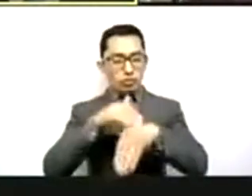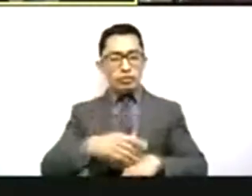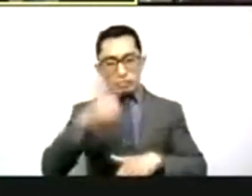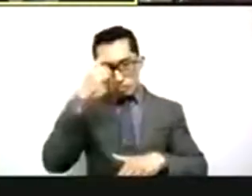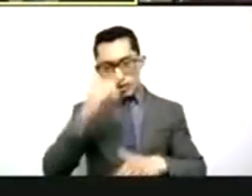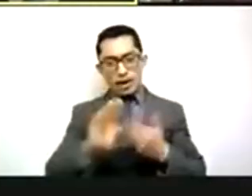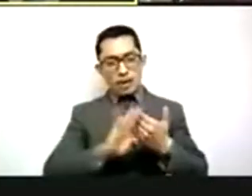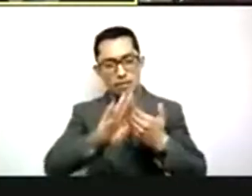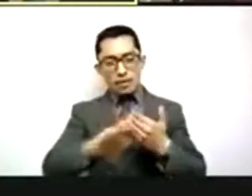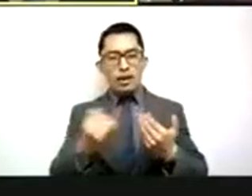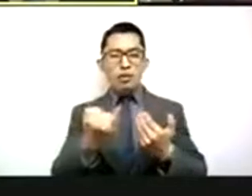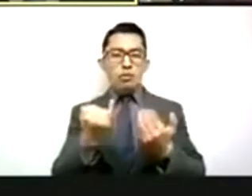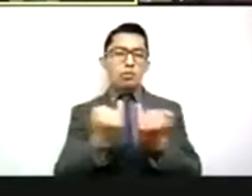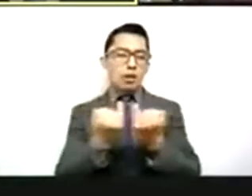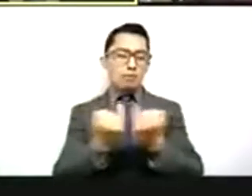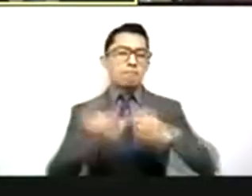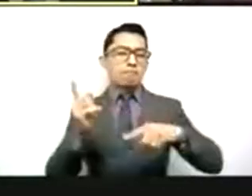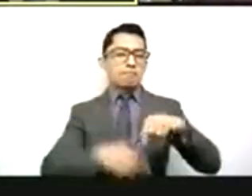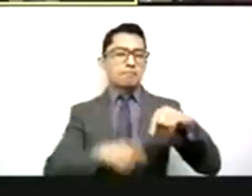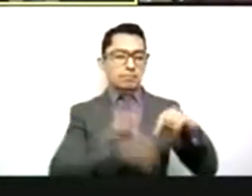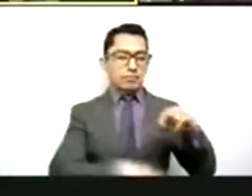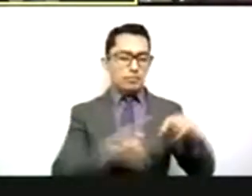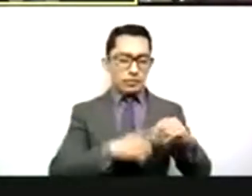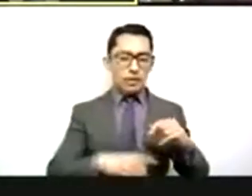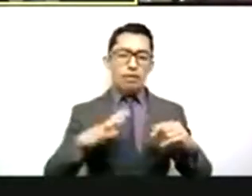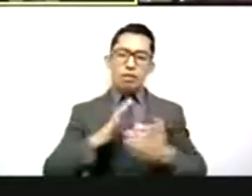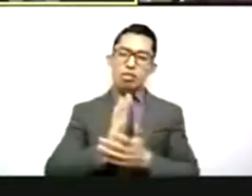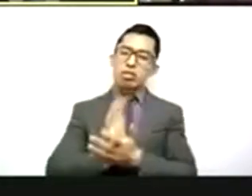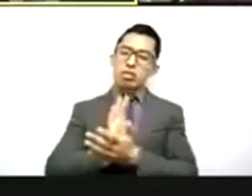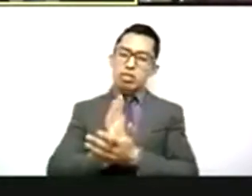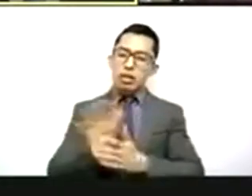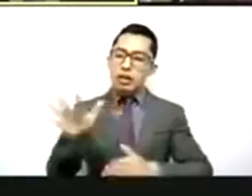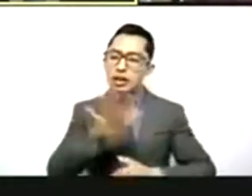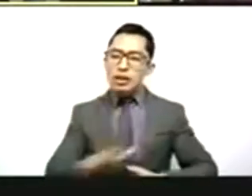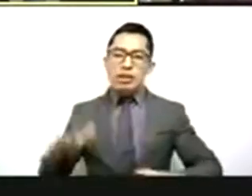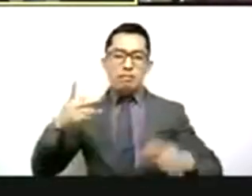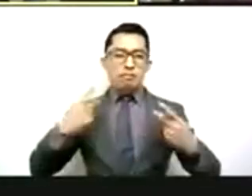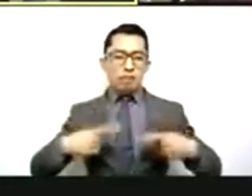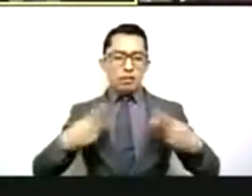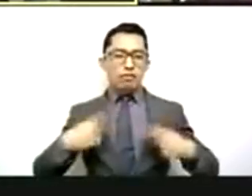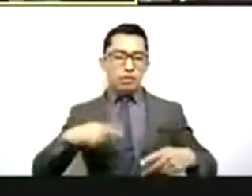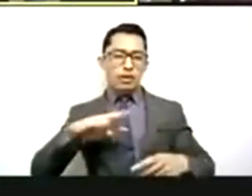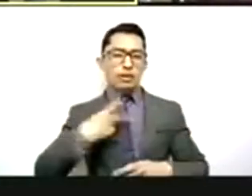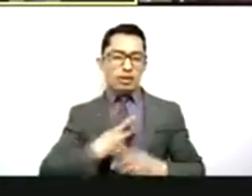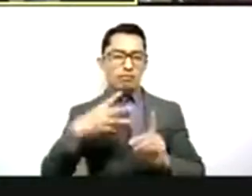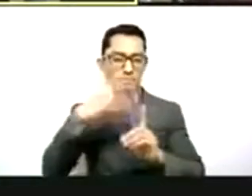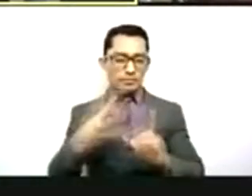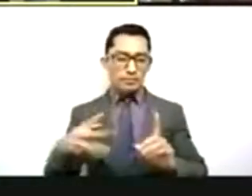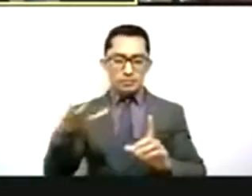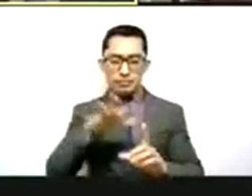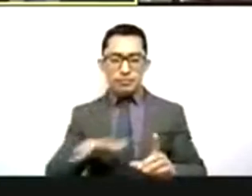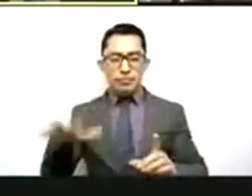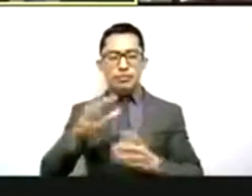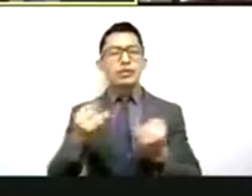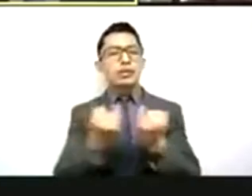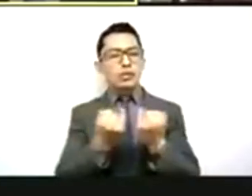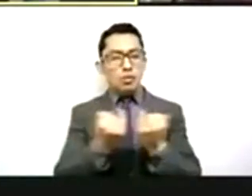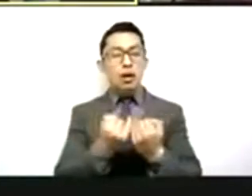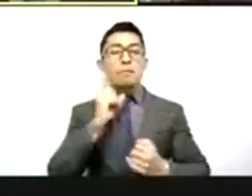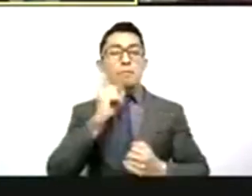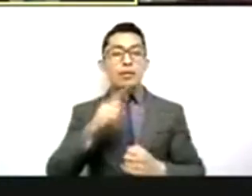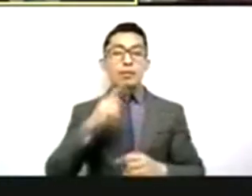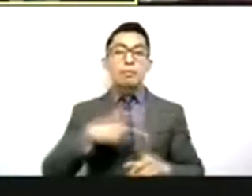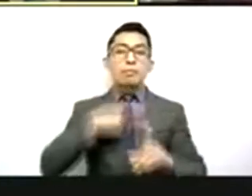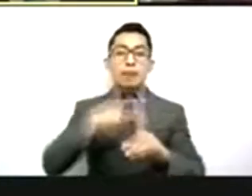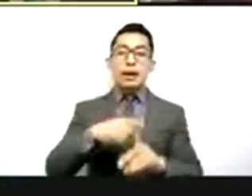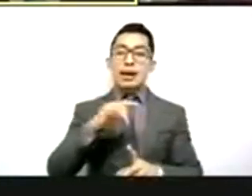formas de discriminación que vive esta población, entre otras cosas. A esto sumamos el acuerdo del INE, que obligó a